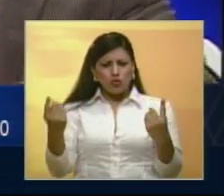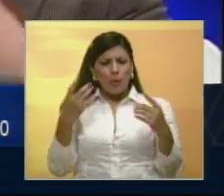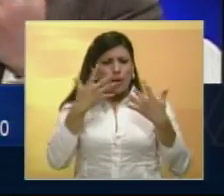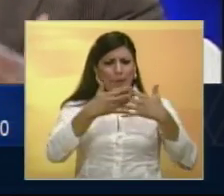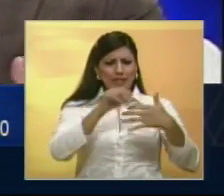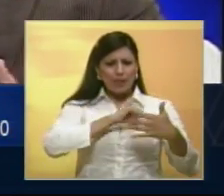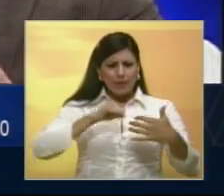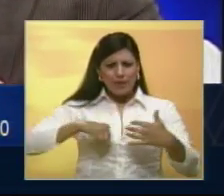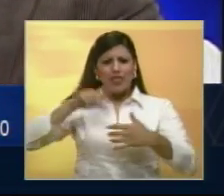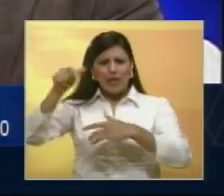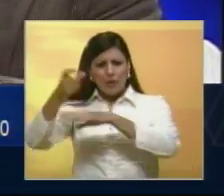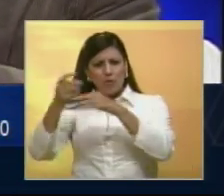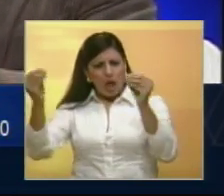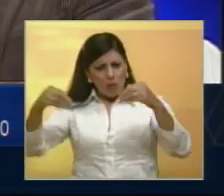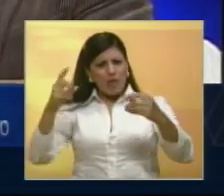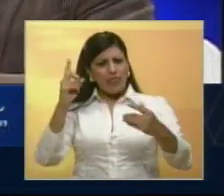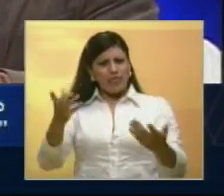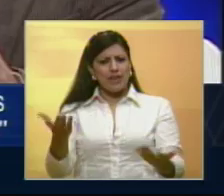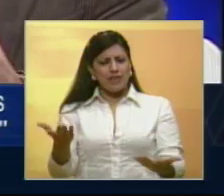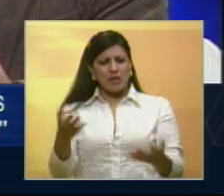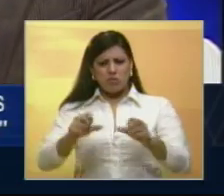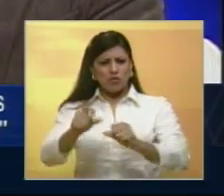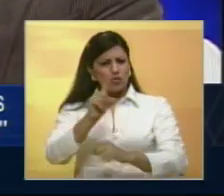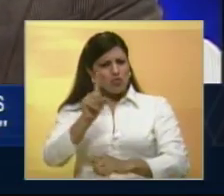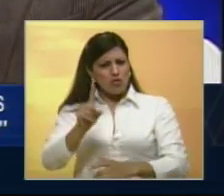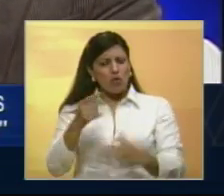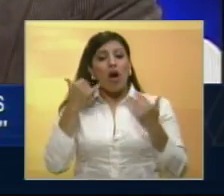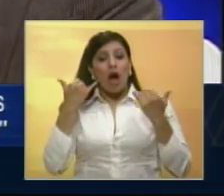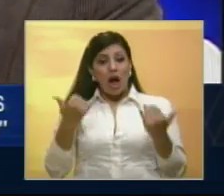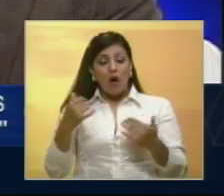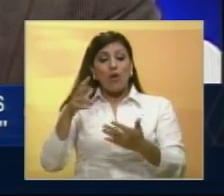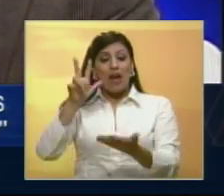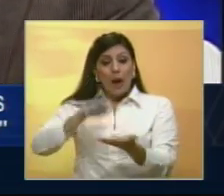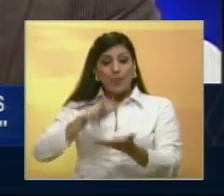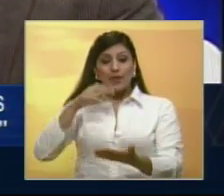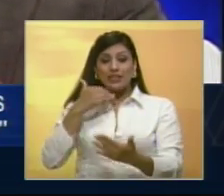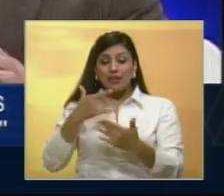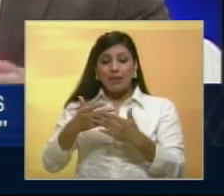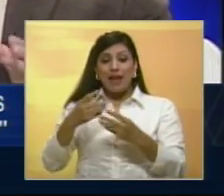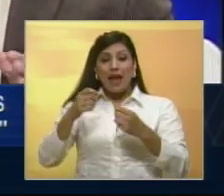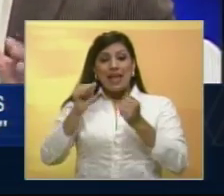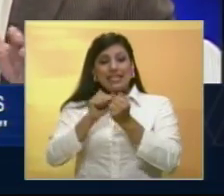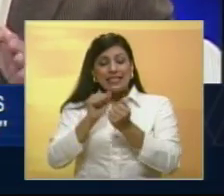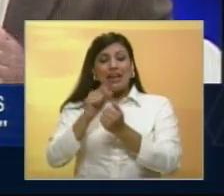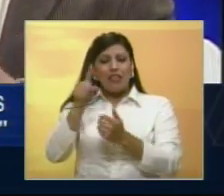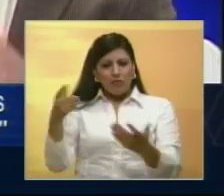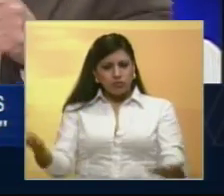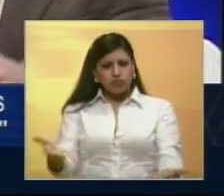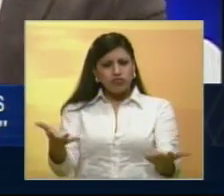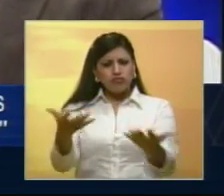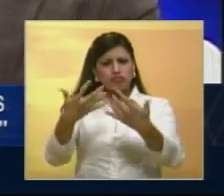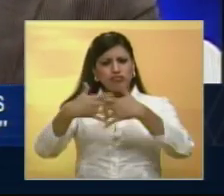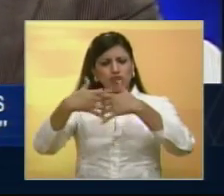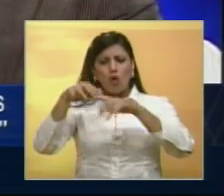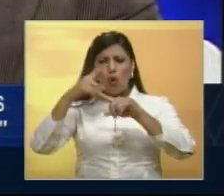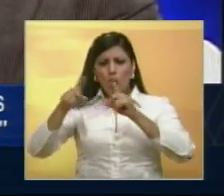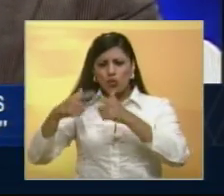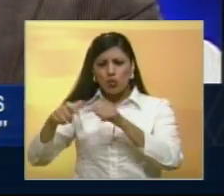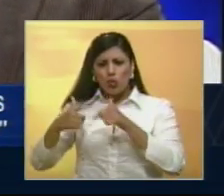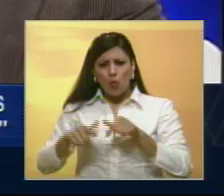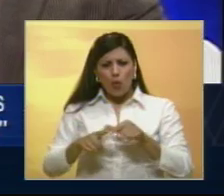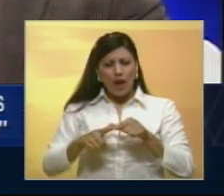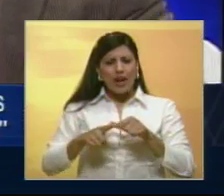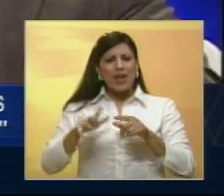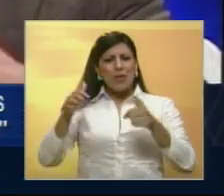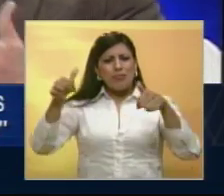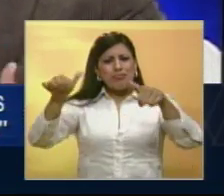cómo lo podamos manejar. También sostuvo que con la reciente aprobación de la ley para la minería se va a incentivar la producción de otros sectores